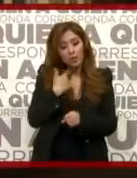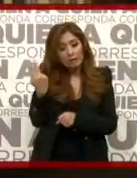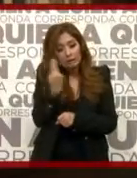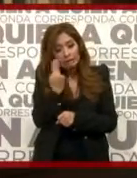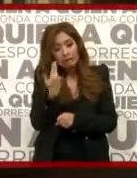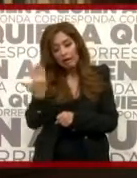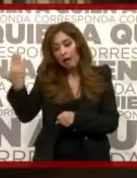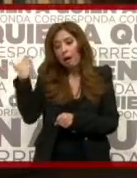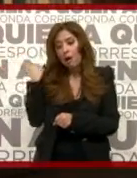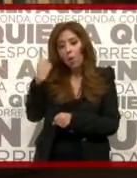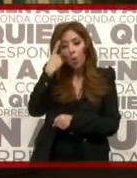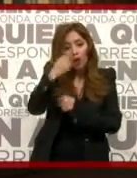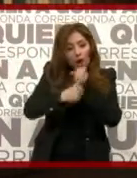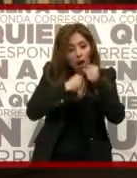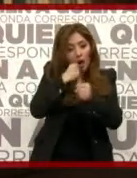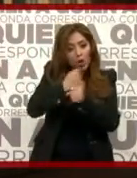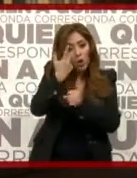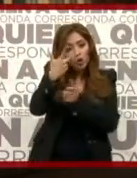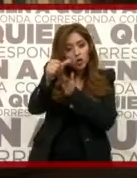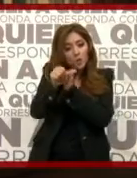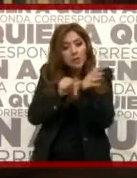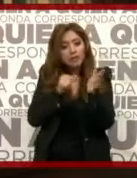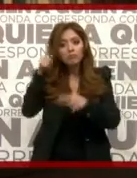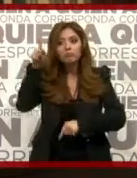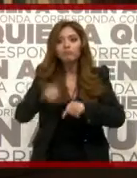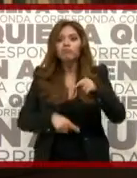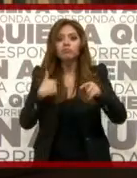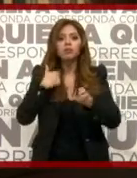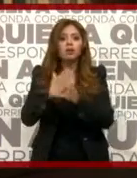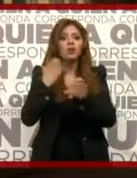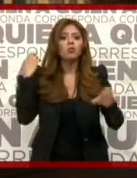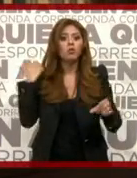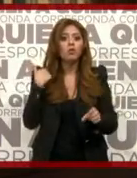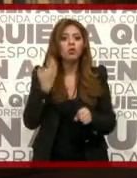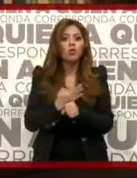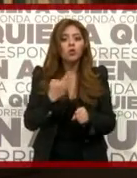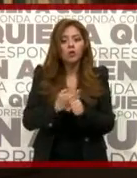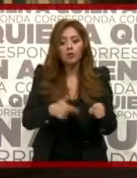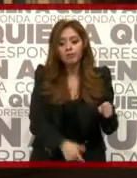hace 1 año, 8 meses que me la recogieron. Entonces, como tenía yo lo de